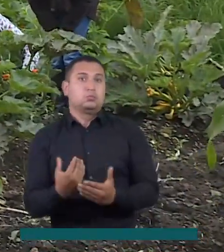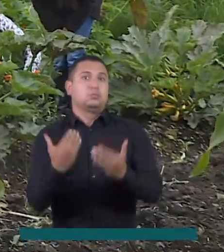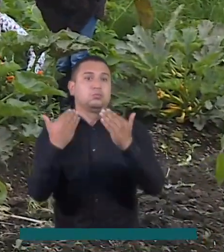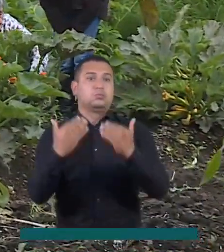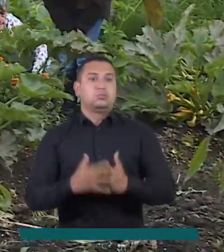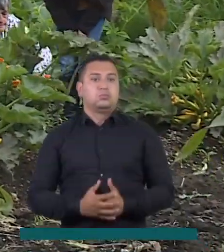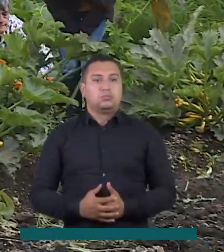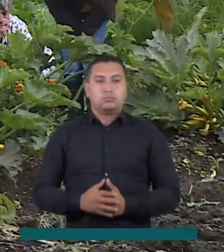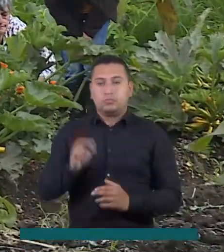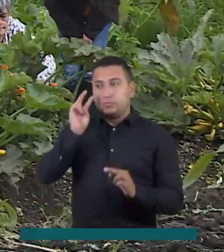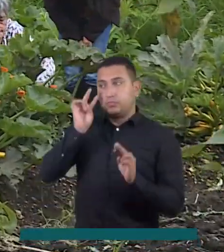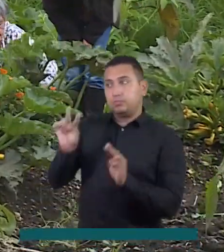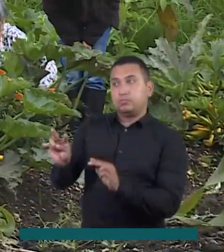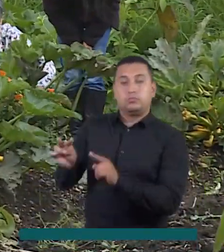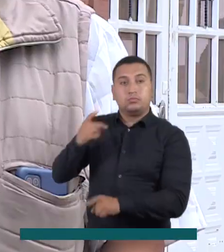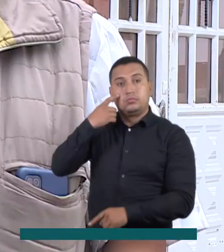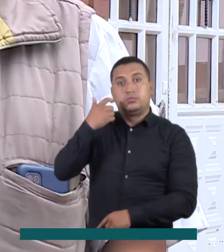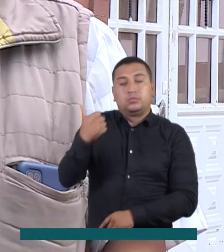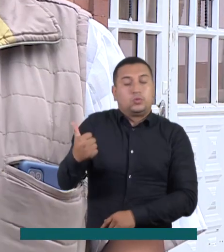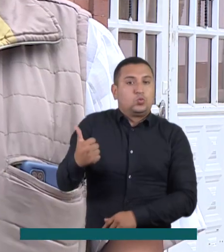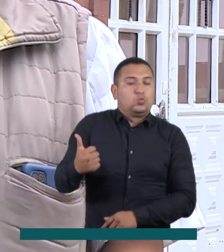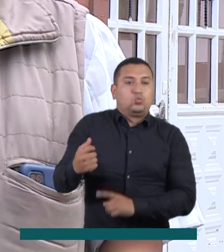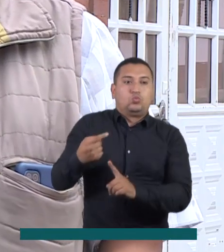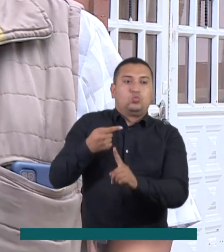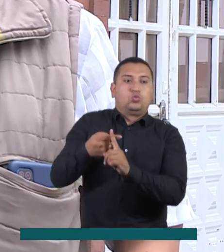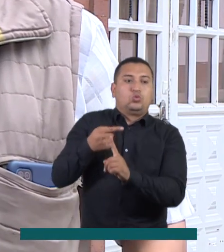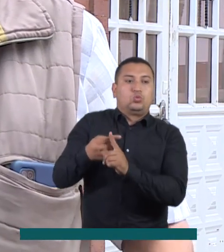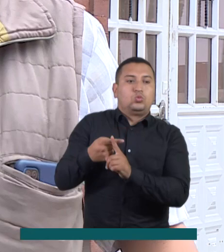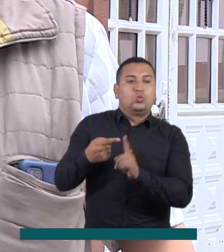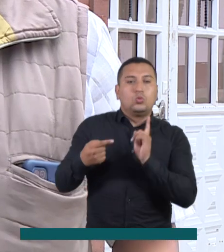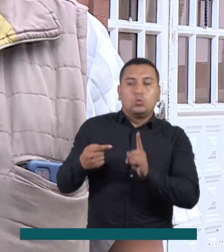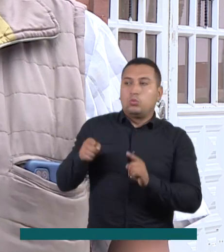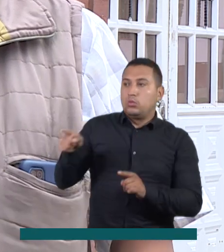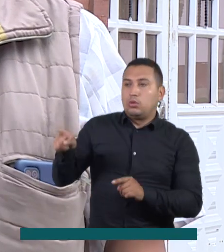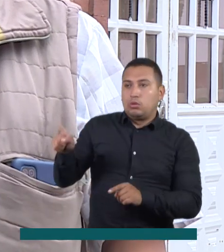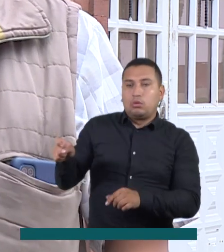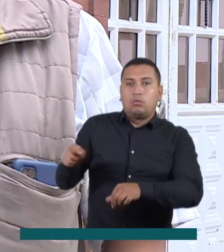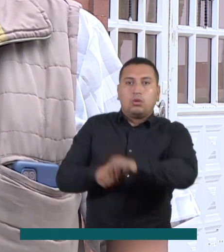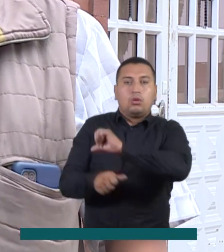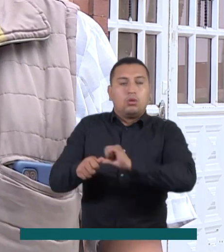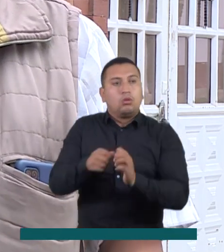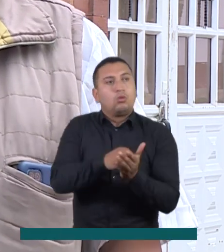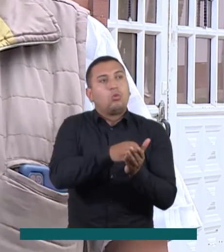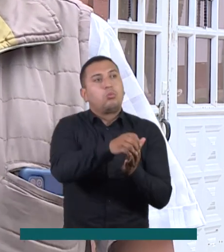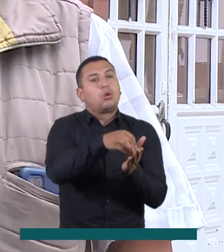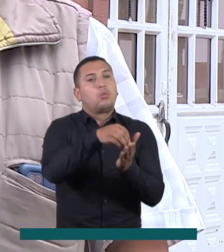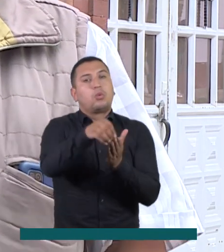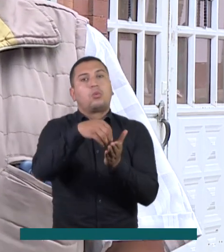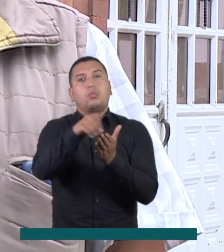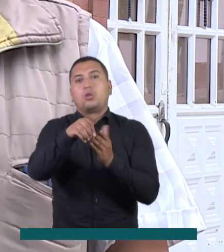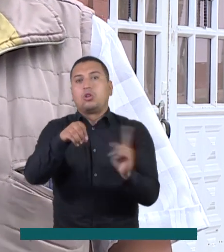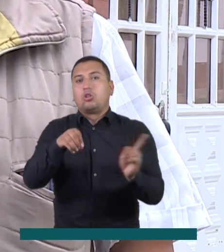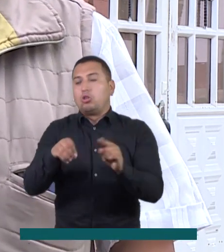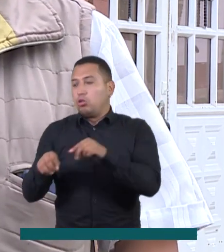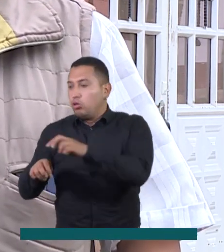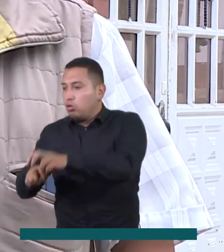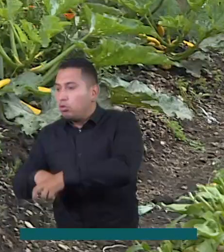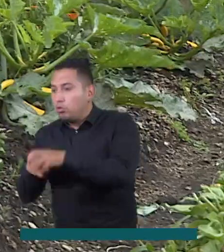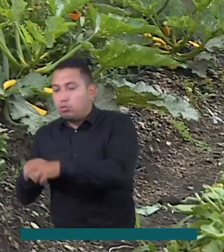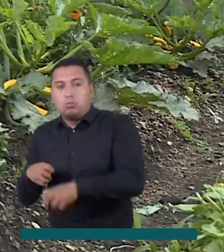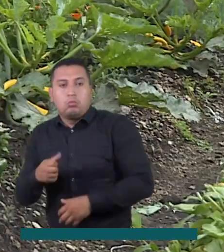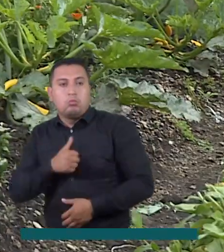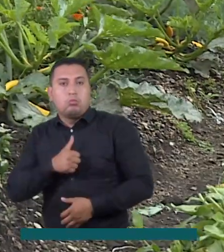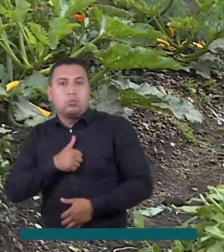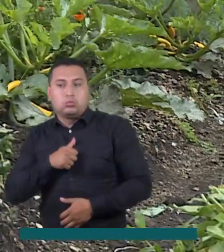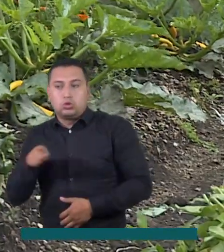bueno, porque de todas formas no tienen que estar comprando todo en todos lados, sino que son productos orgánicos.